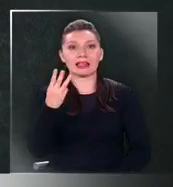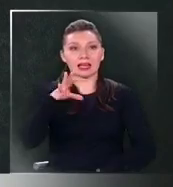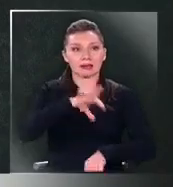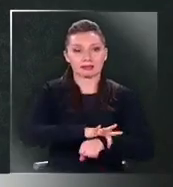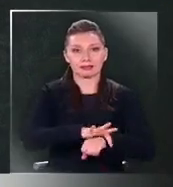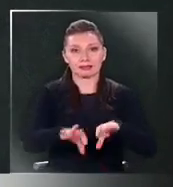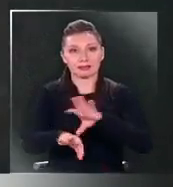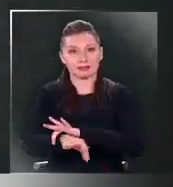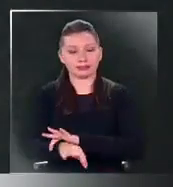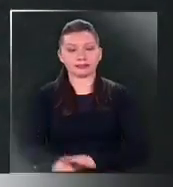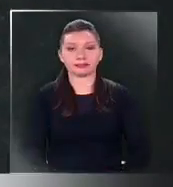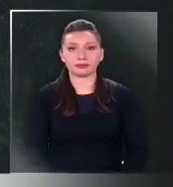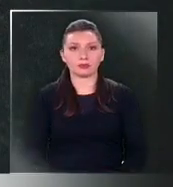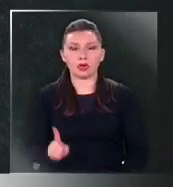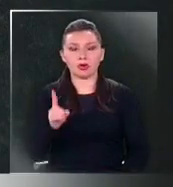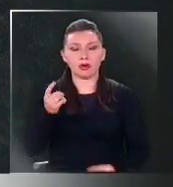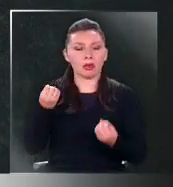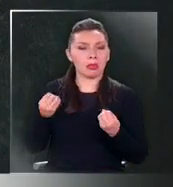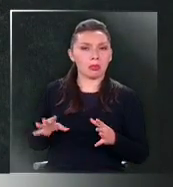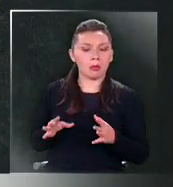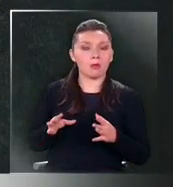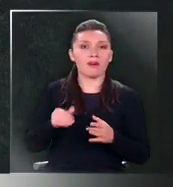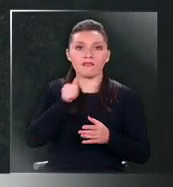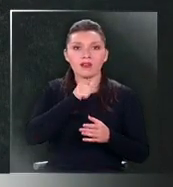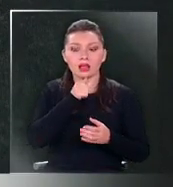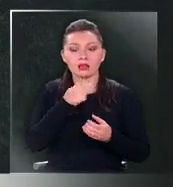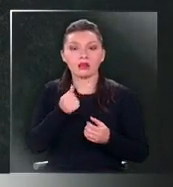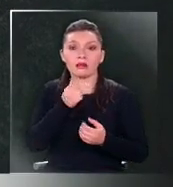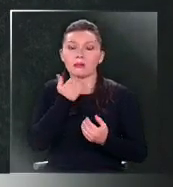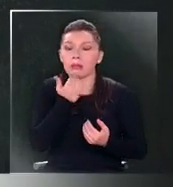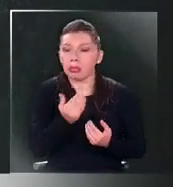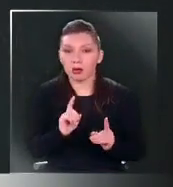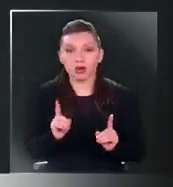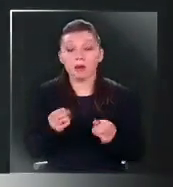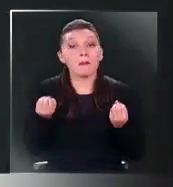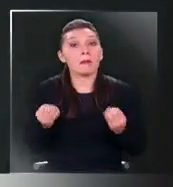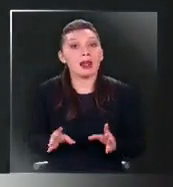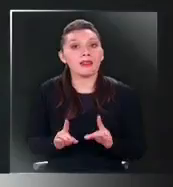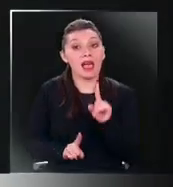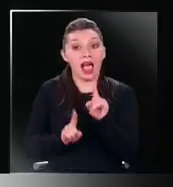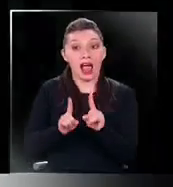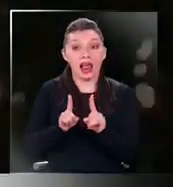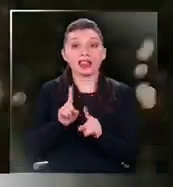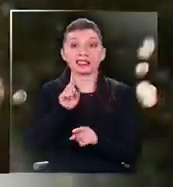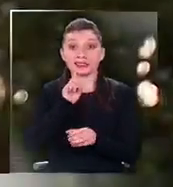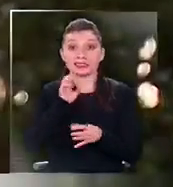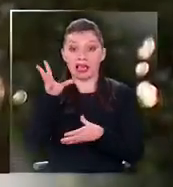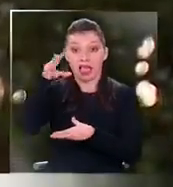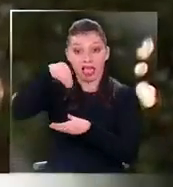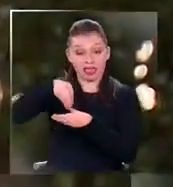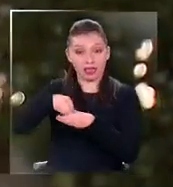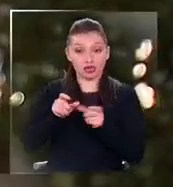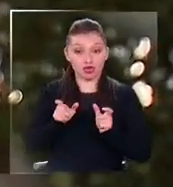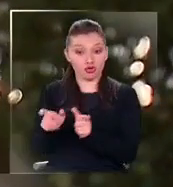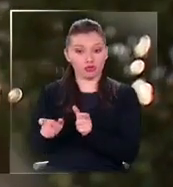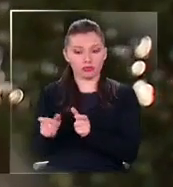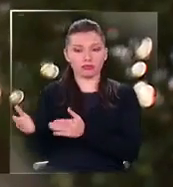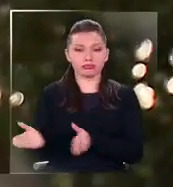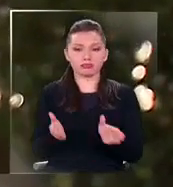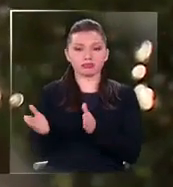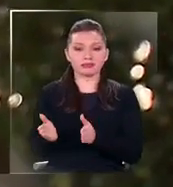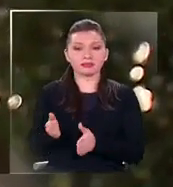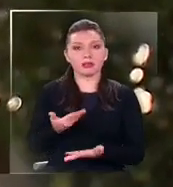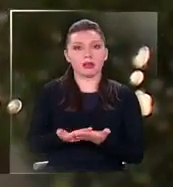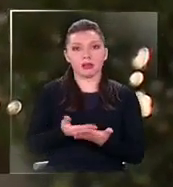hay descuido, no hay negligencia, no hay pérdida por imprudencia, sino que la pérdida es producto de que alguien de los que están participando en la línea de control está